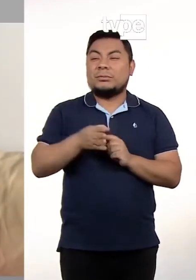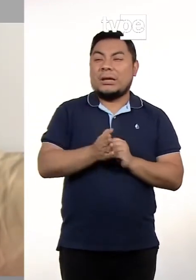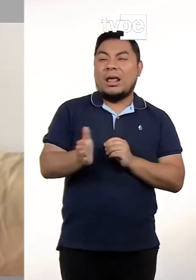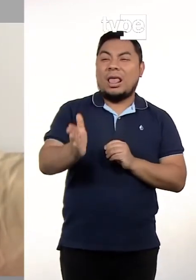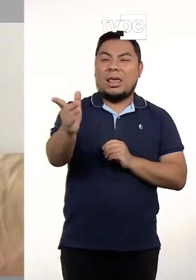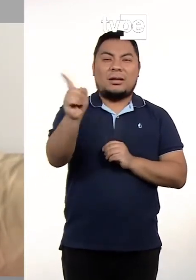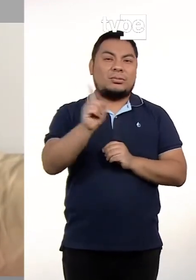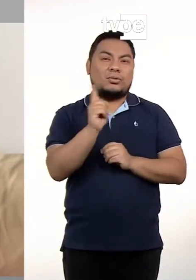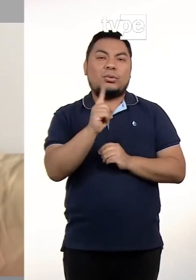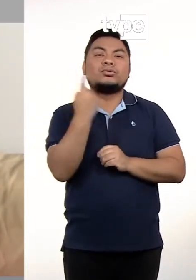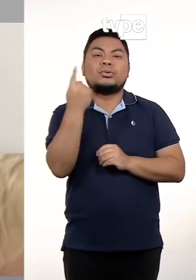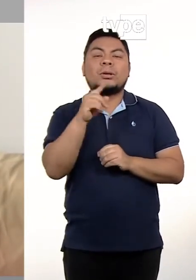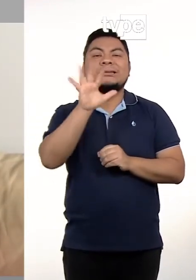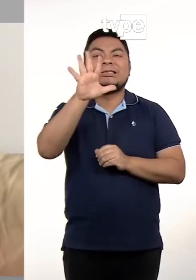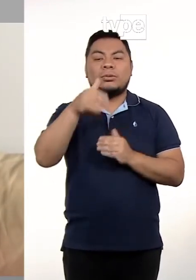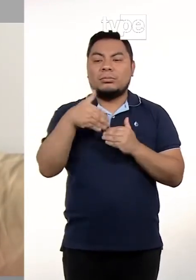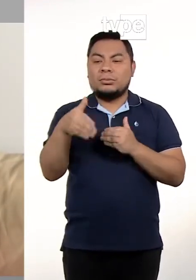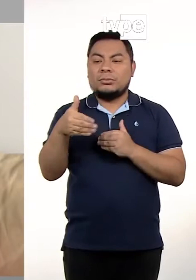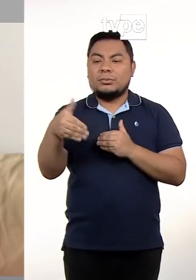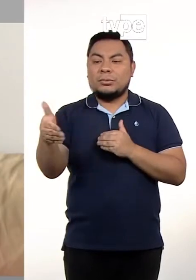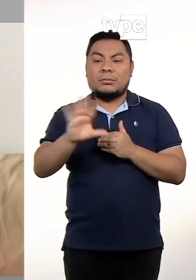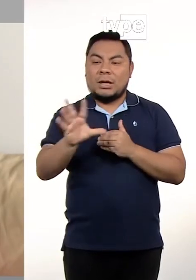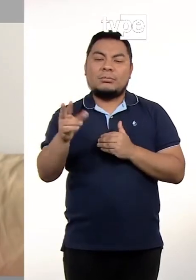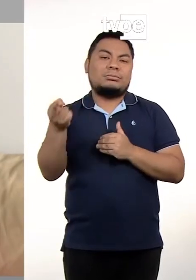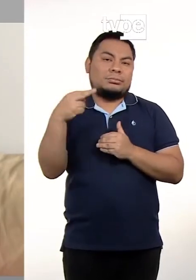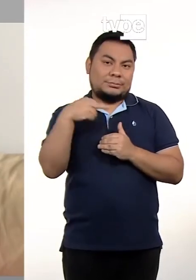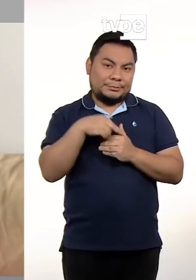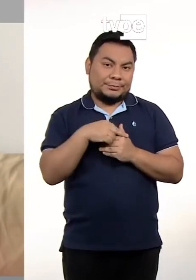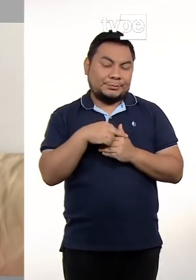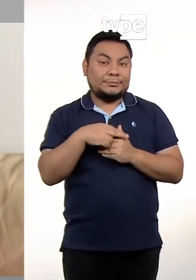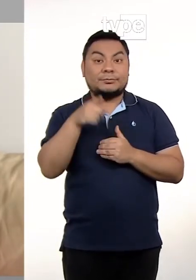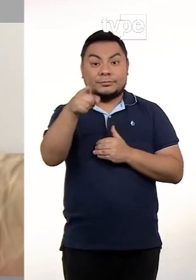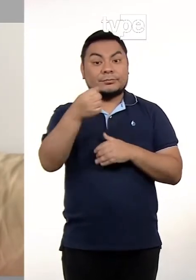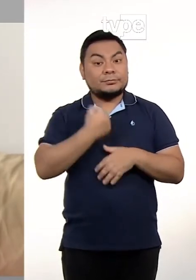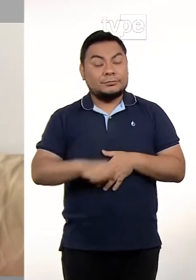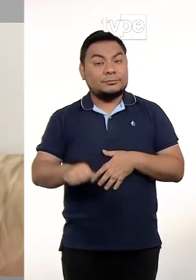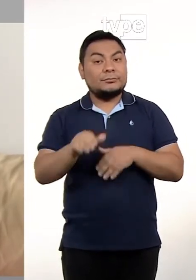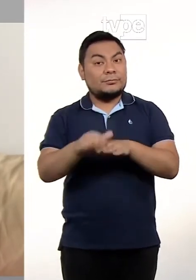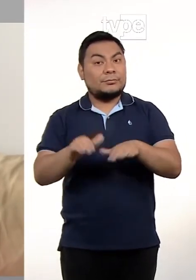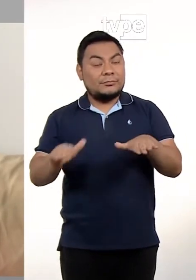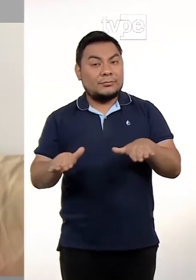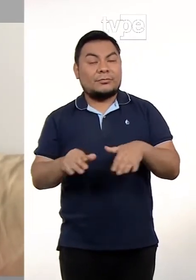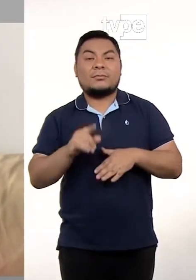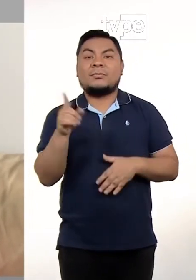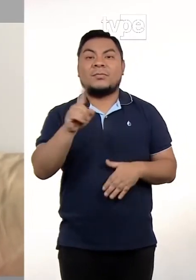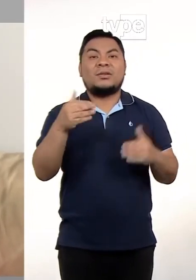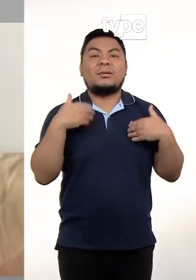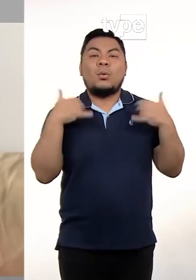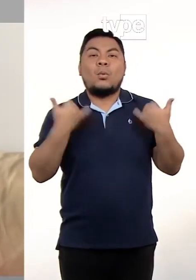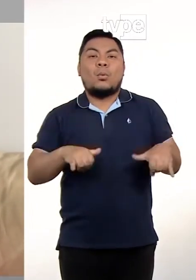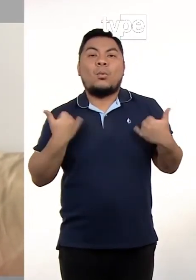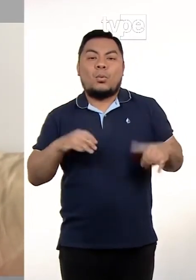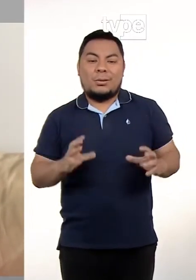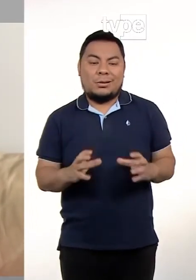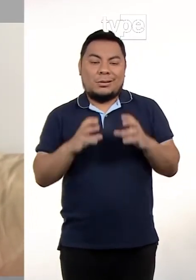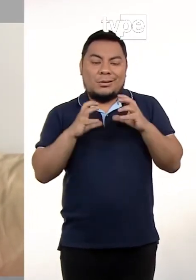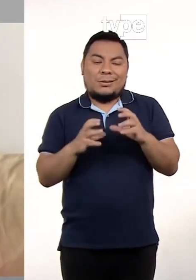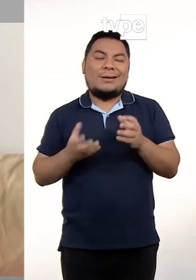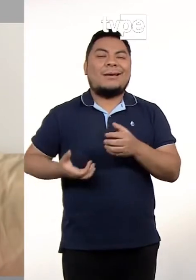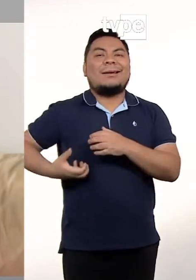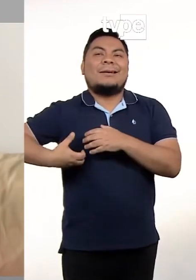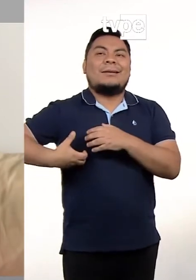nuestro domicilio. Que nuestros niños, a la hora de salir, no deberán llevar ningún